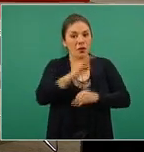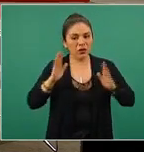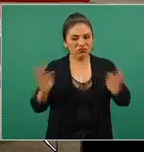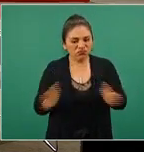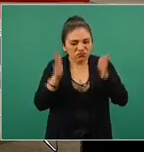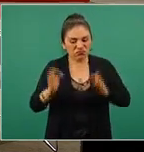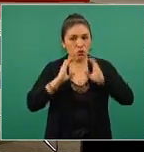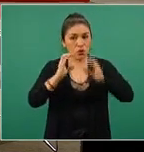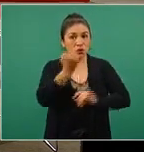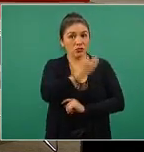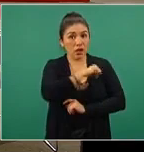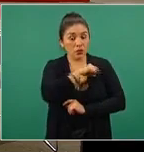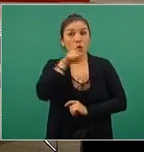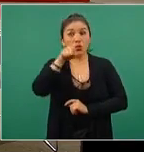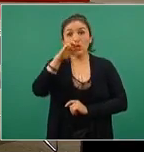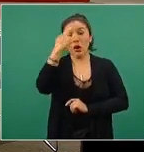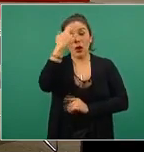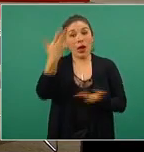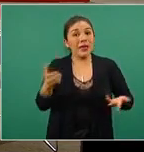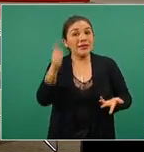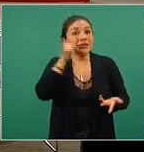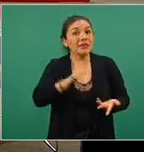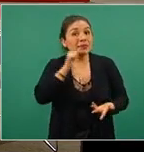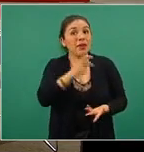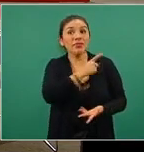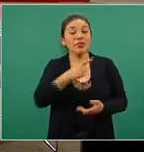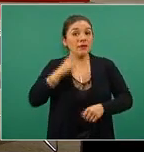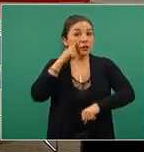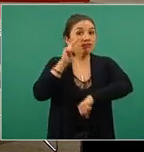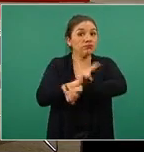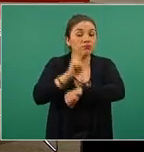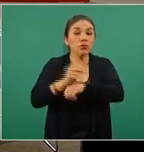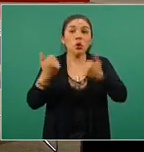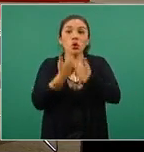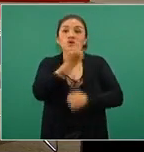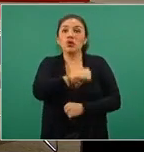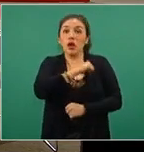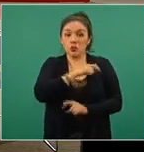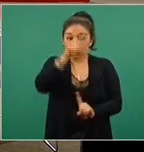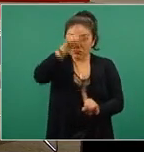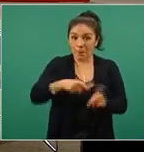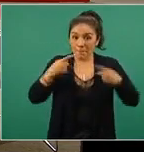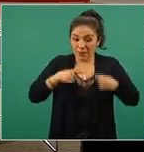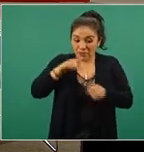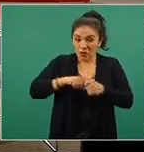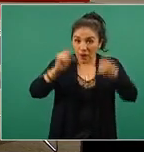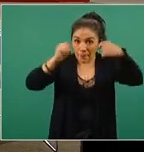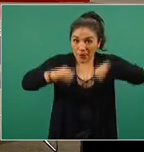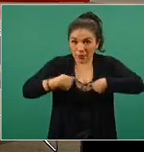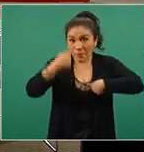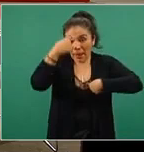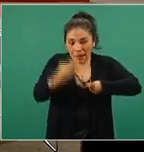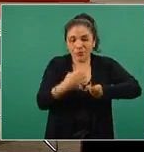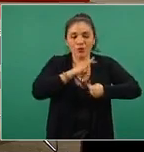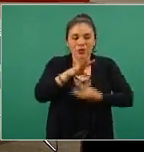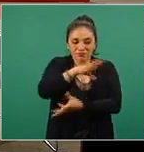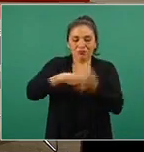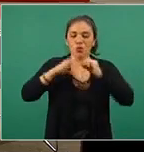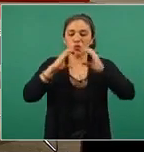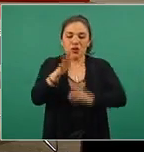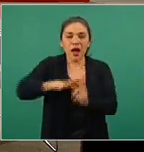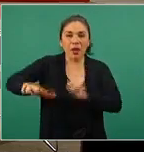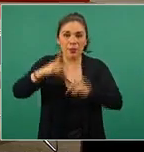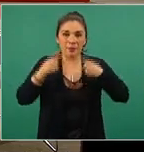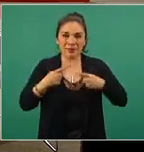de salud, y recuerden que siempre hay que velar por la salud propia, porque solamente así podemos cuidar de los demás. Muchas